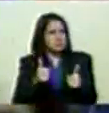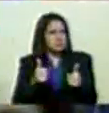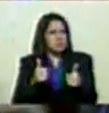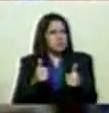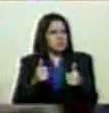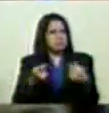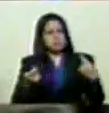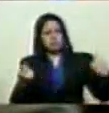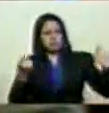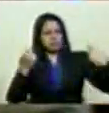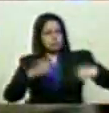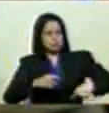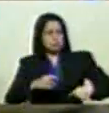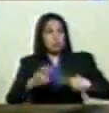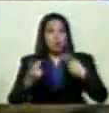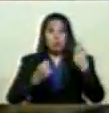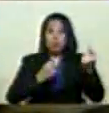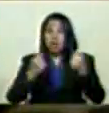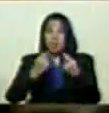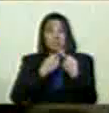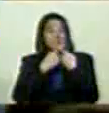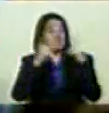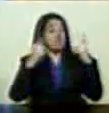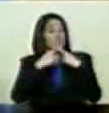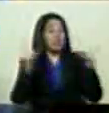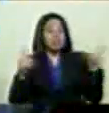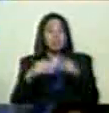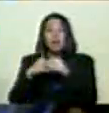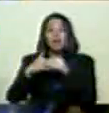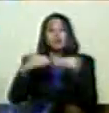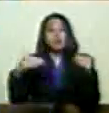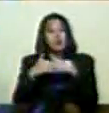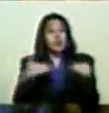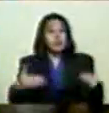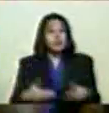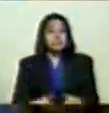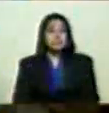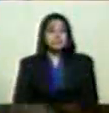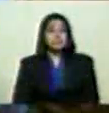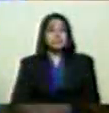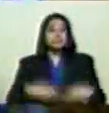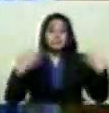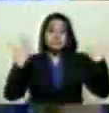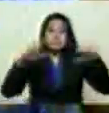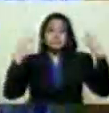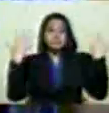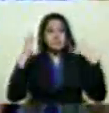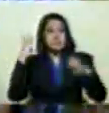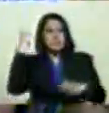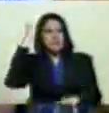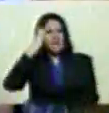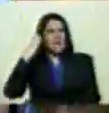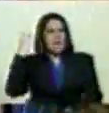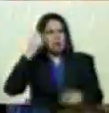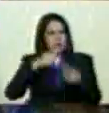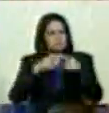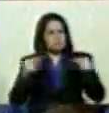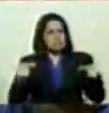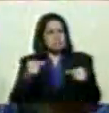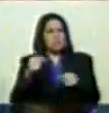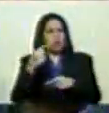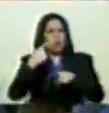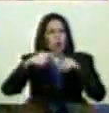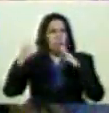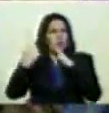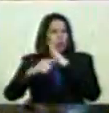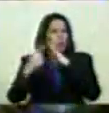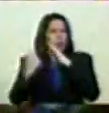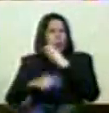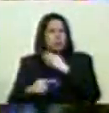en una canasta de monedas distintas al dólar. Euro, yuanes, rublo.